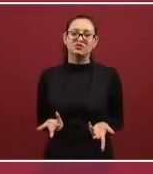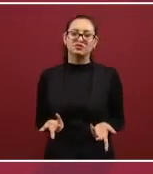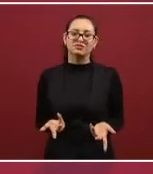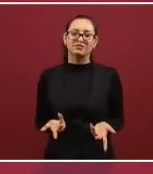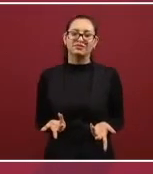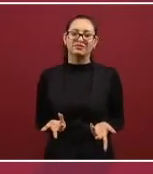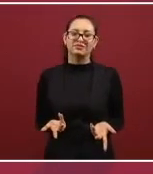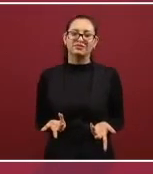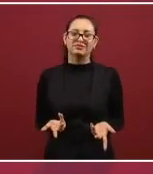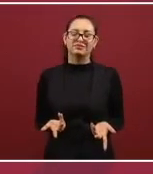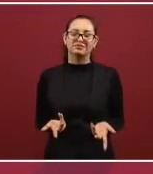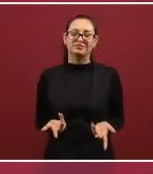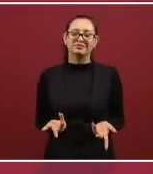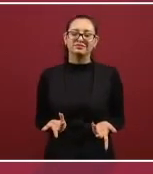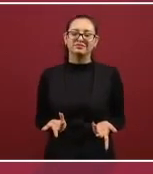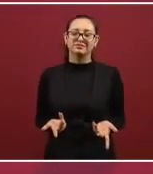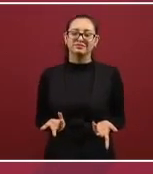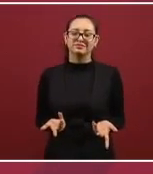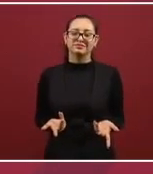colonizadores.